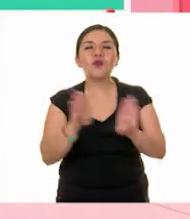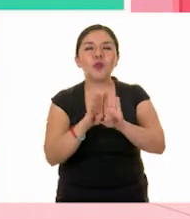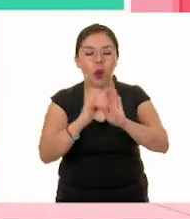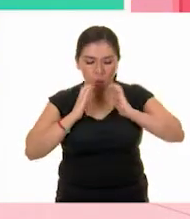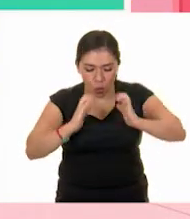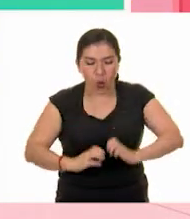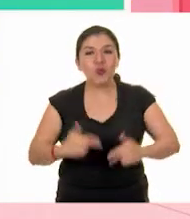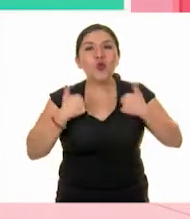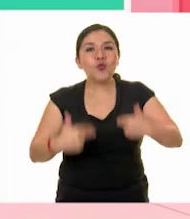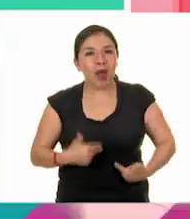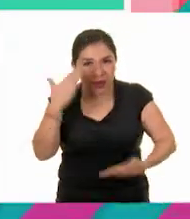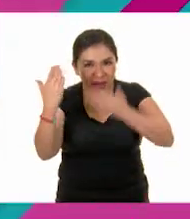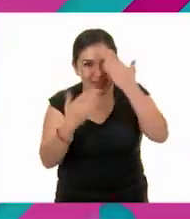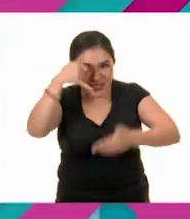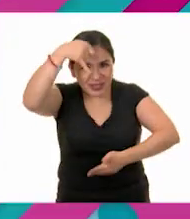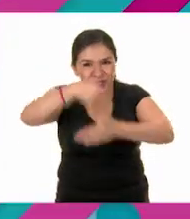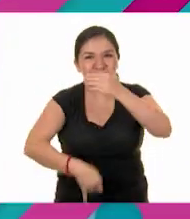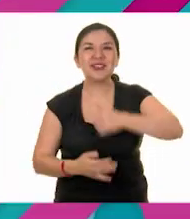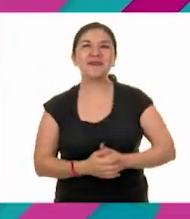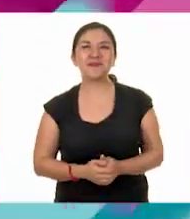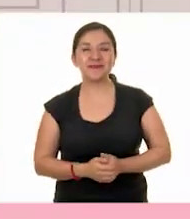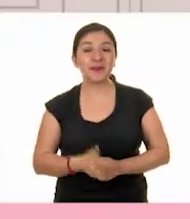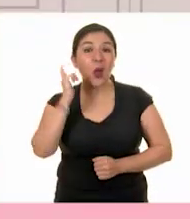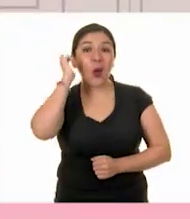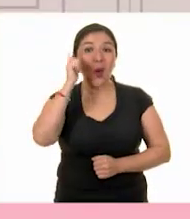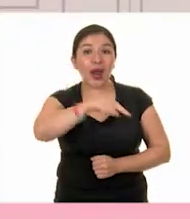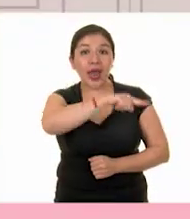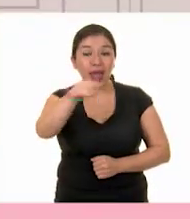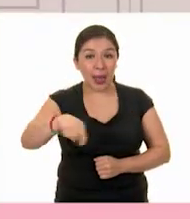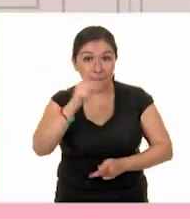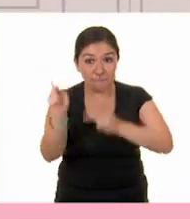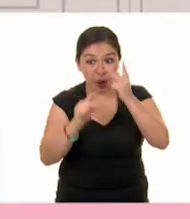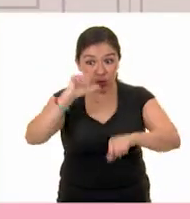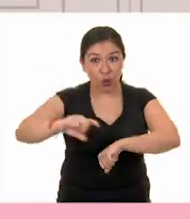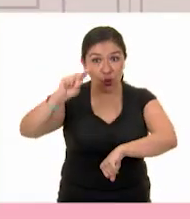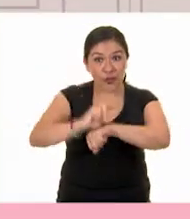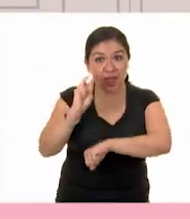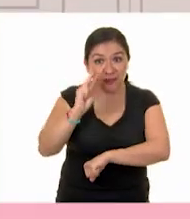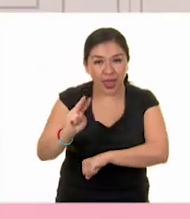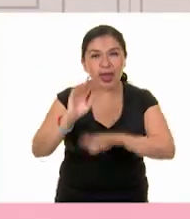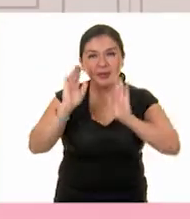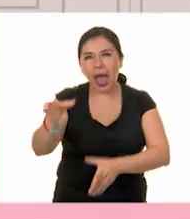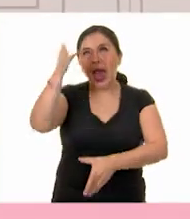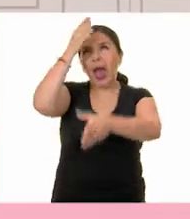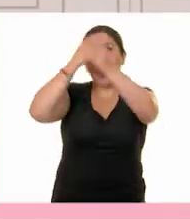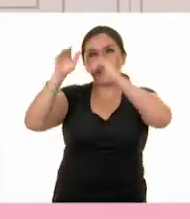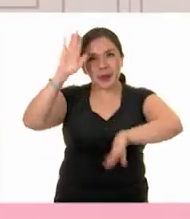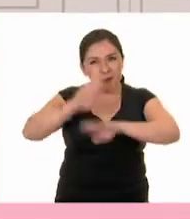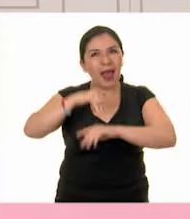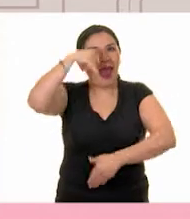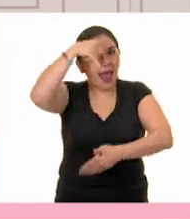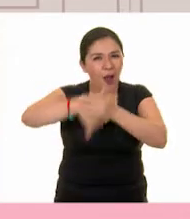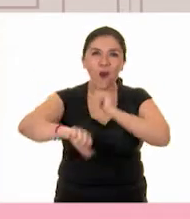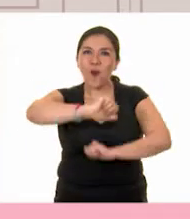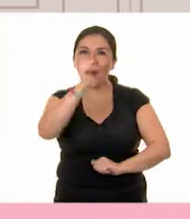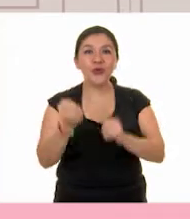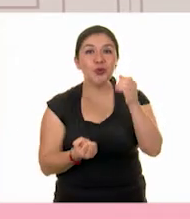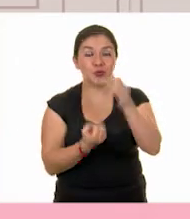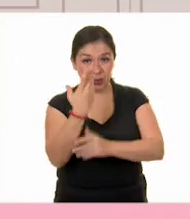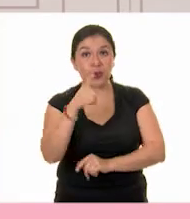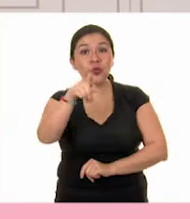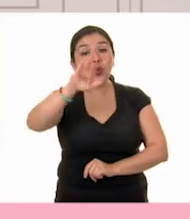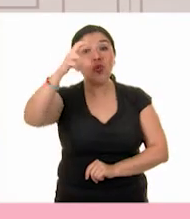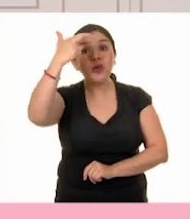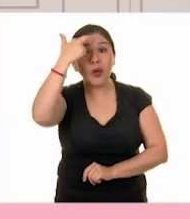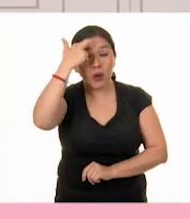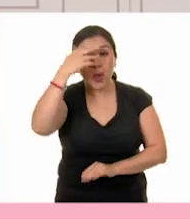el cuerpo humano. Esperamos que con la pregunta de hoy hayan adquirido un conocimiento nuevo. Y